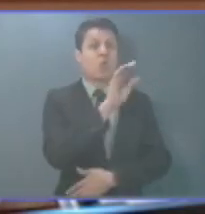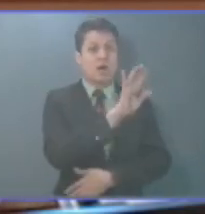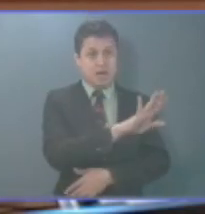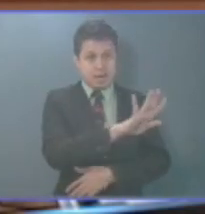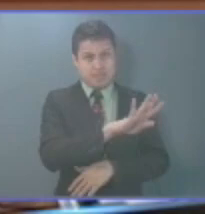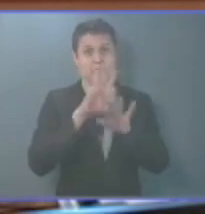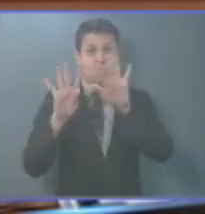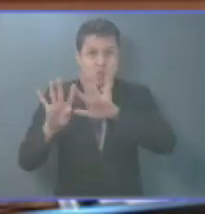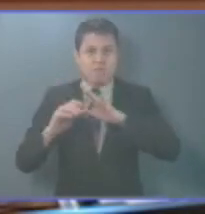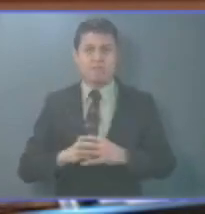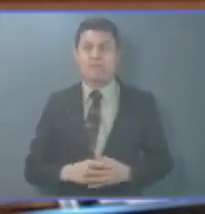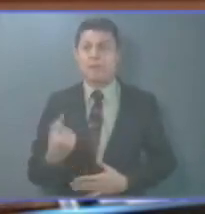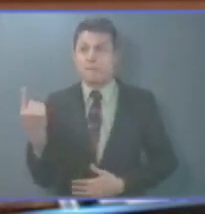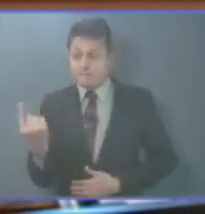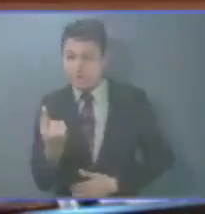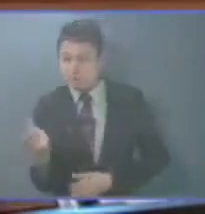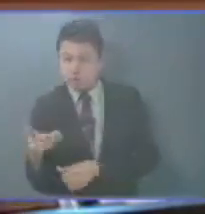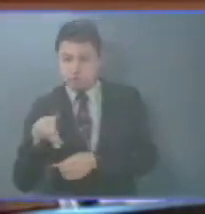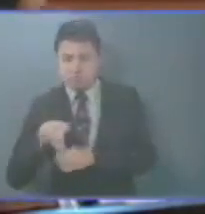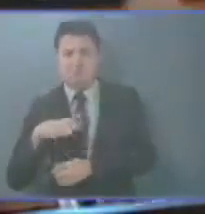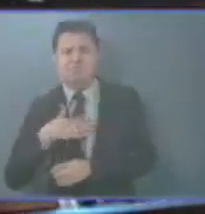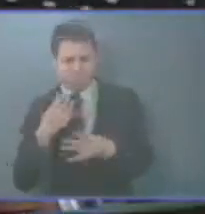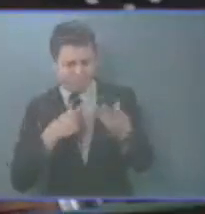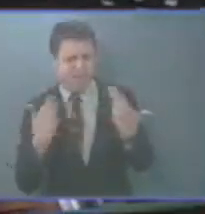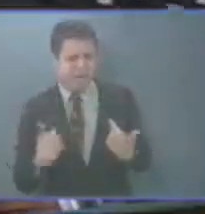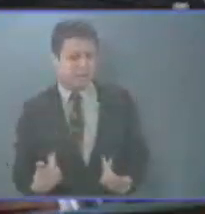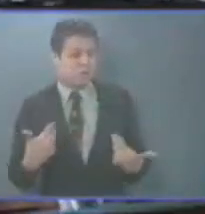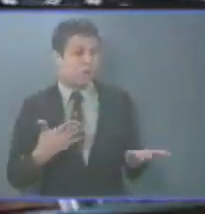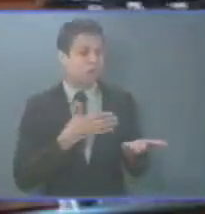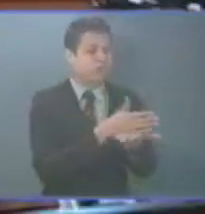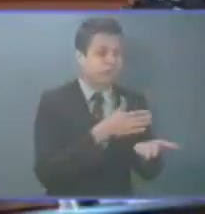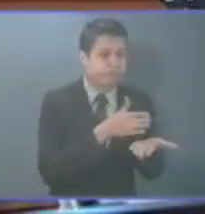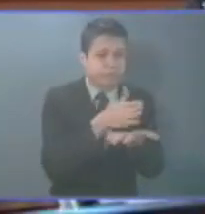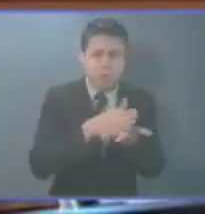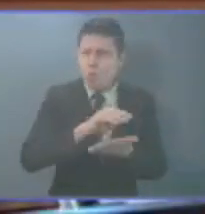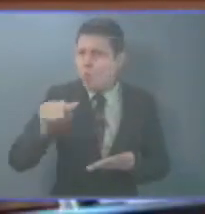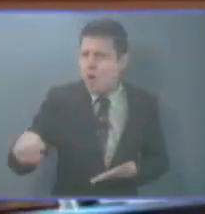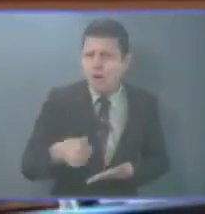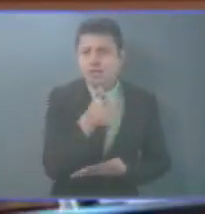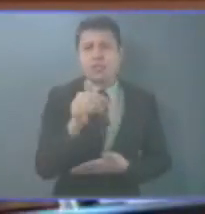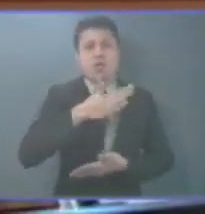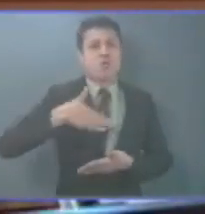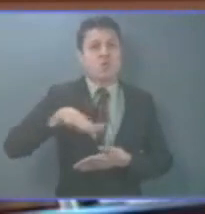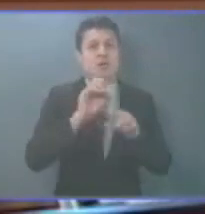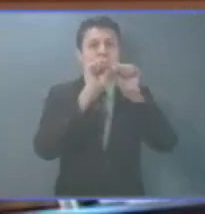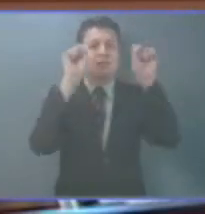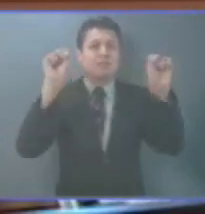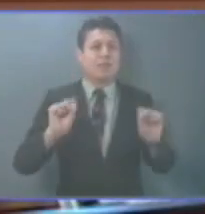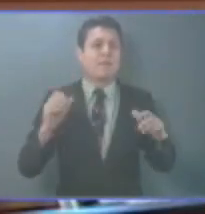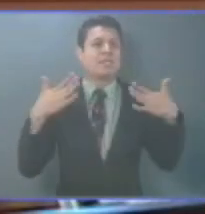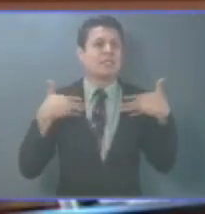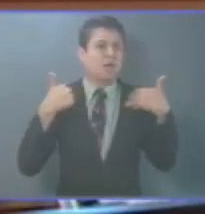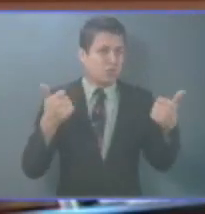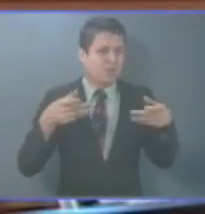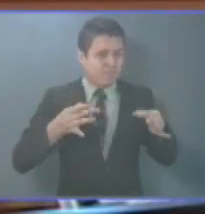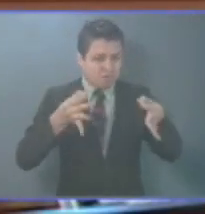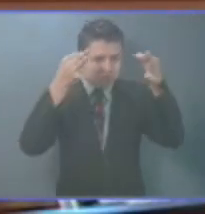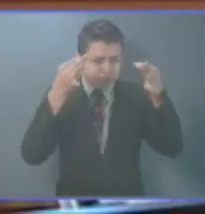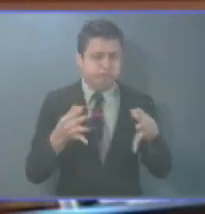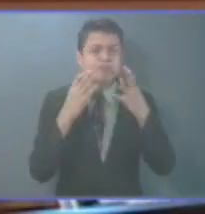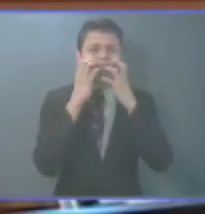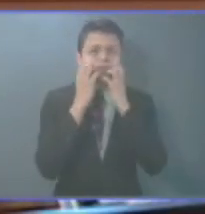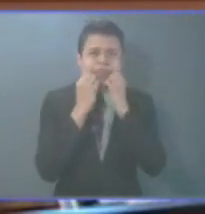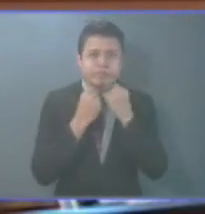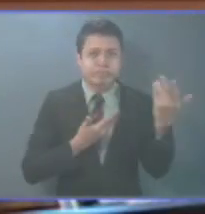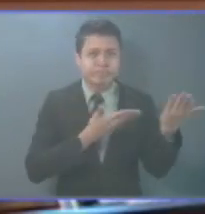acceso a los servicios de salud de las personas con discapacidad en el Sistema Nacional Integrado de Salud de forma cálida, eficaz,